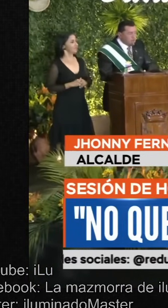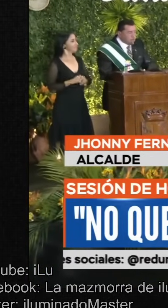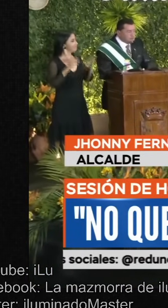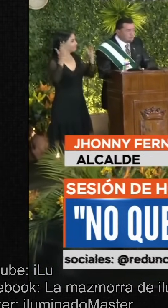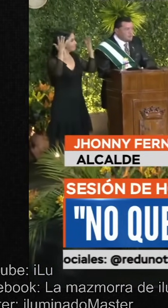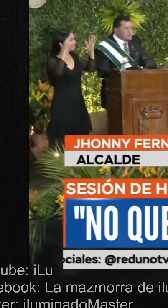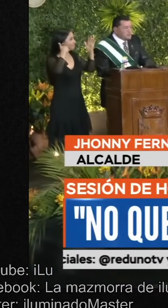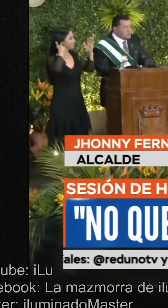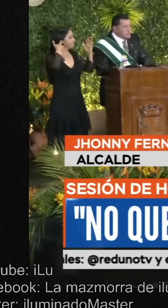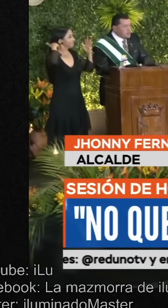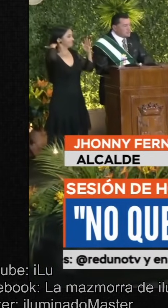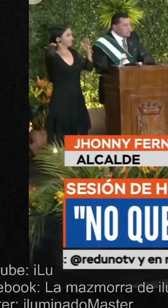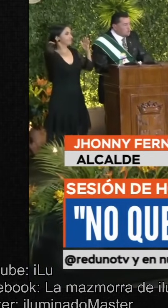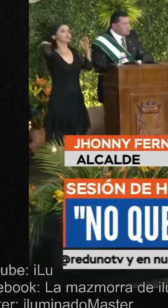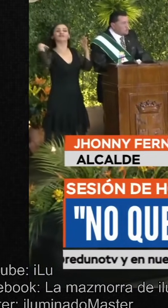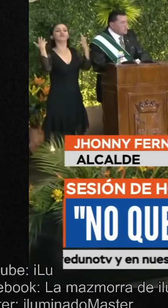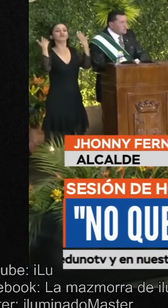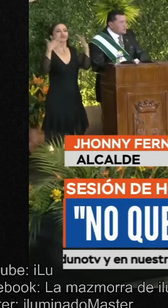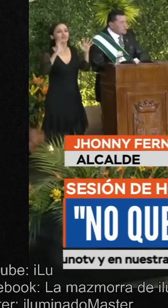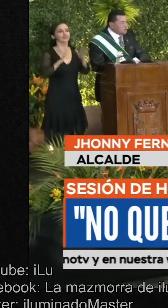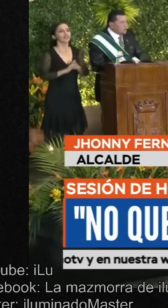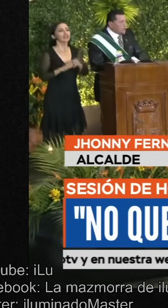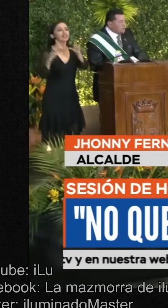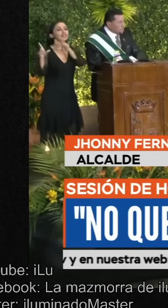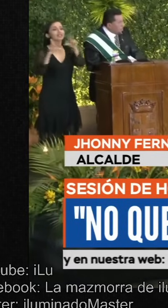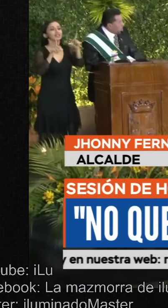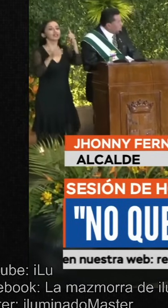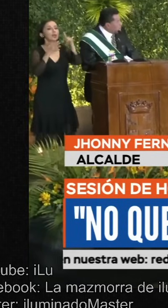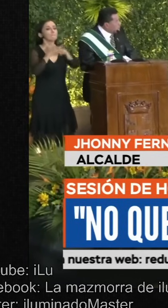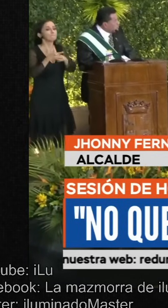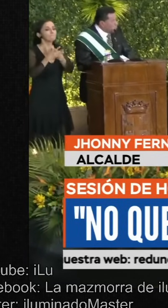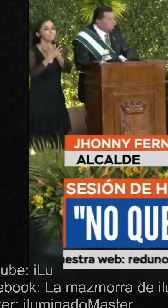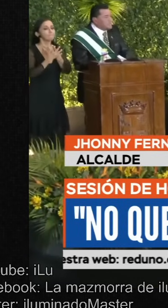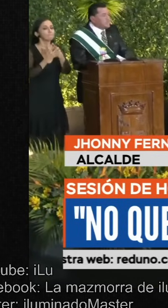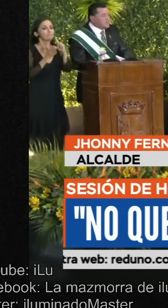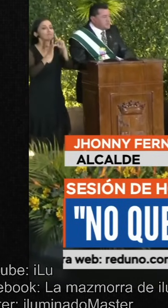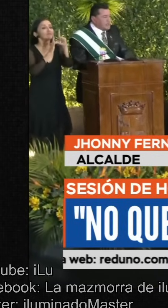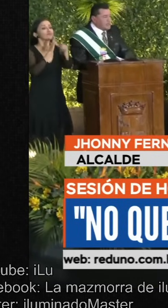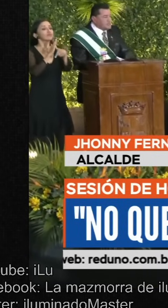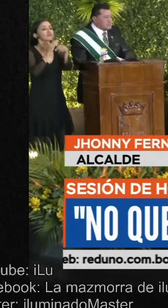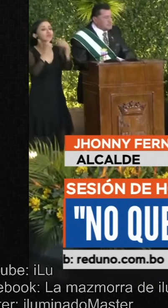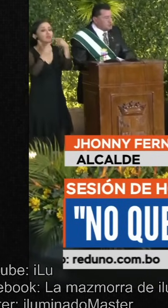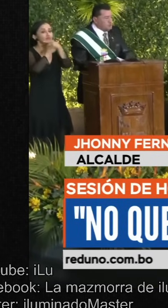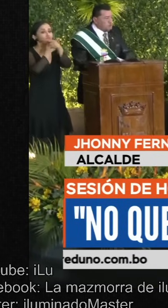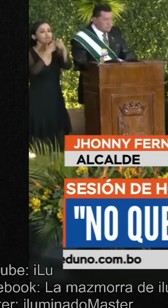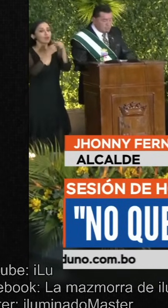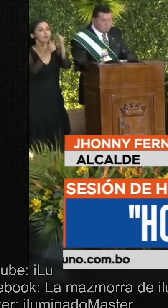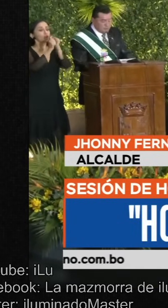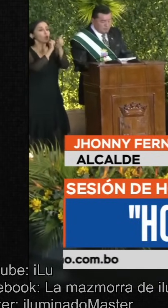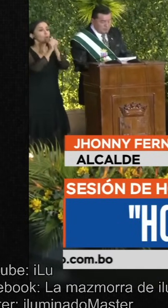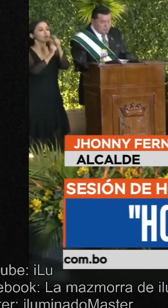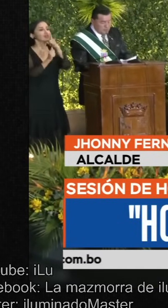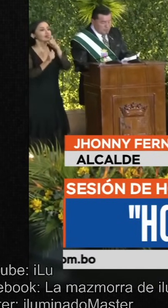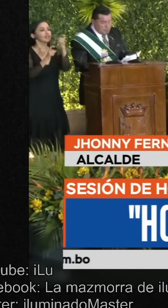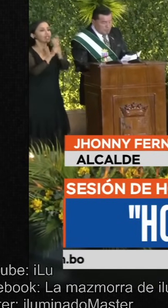gobierno municipal. Y ya estamos listos para empezar y posteriormente lanzar la licitación